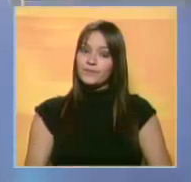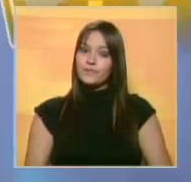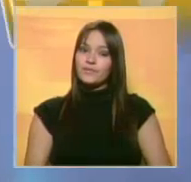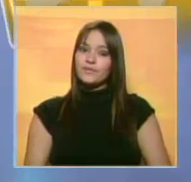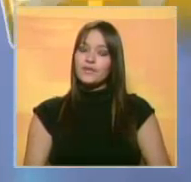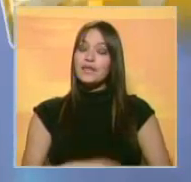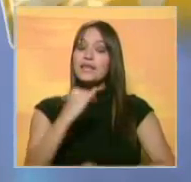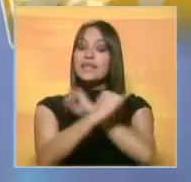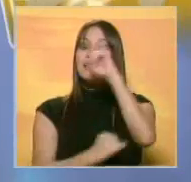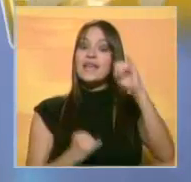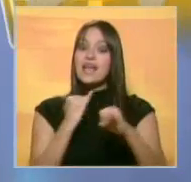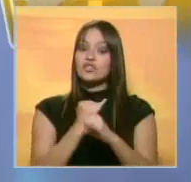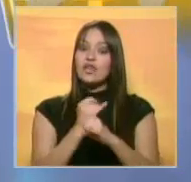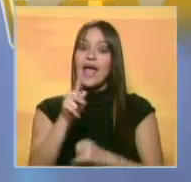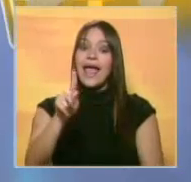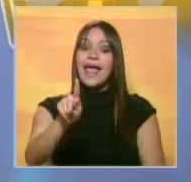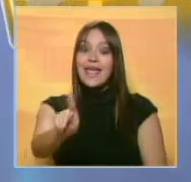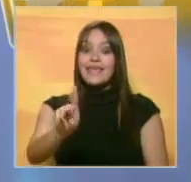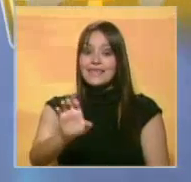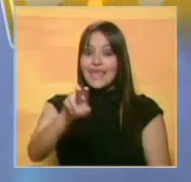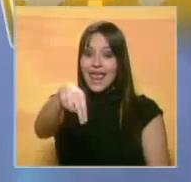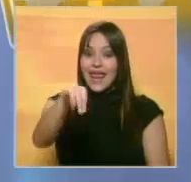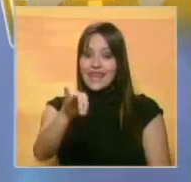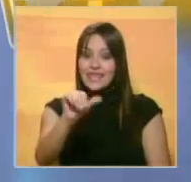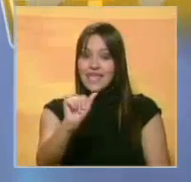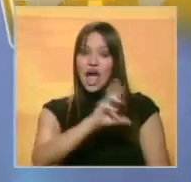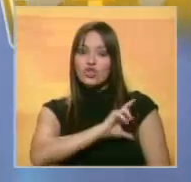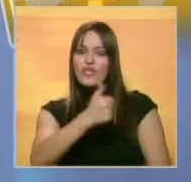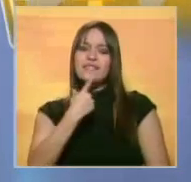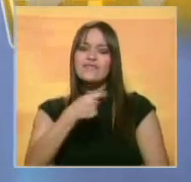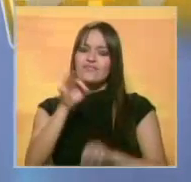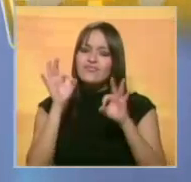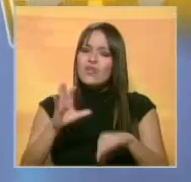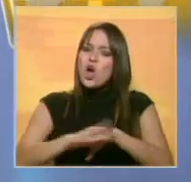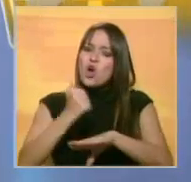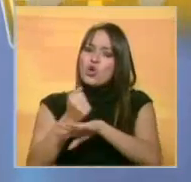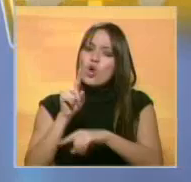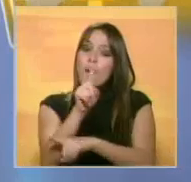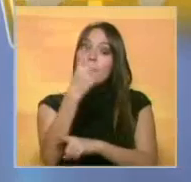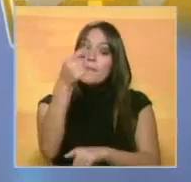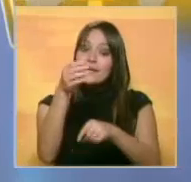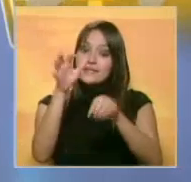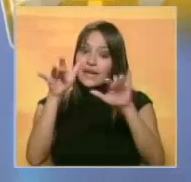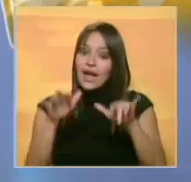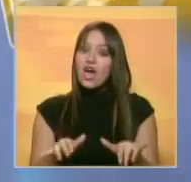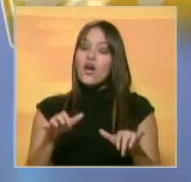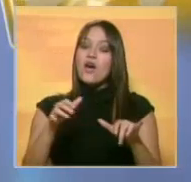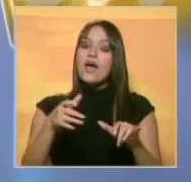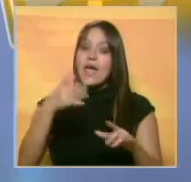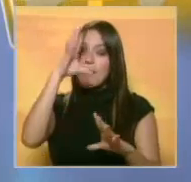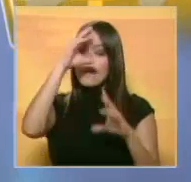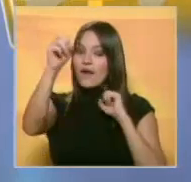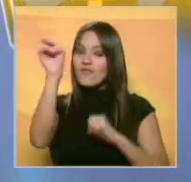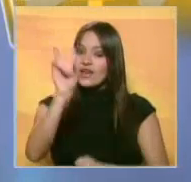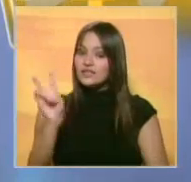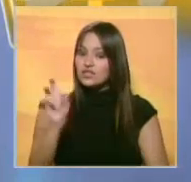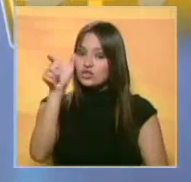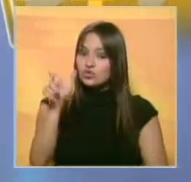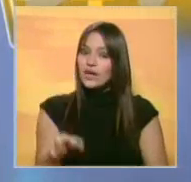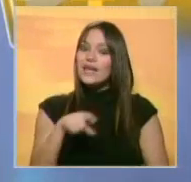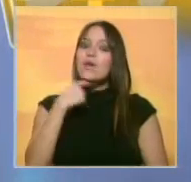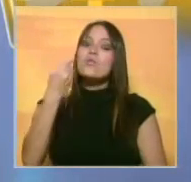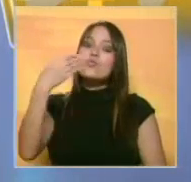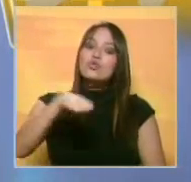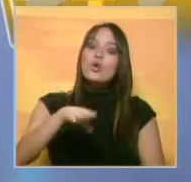en notas internacionales en Kenia las autoridades acusaron formalmente al primer secretario de la embajada de Venezuela White sagaray por el